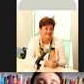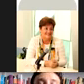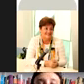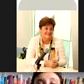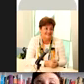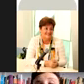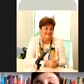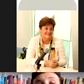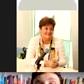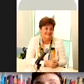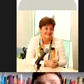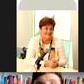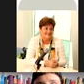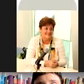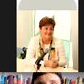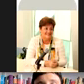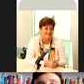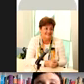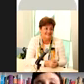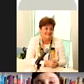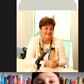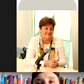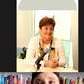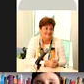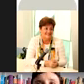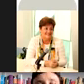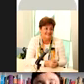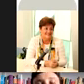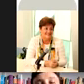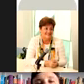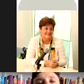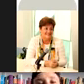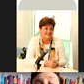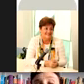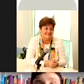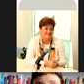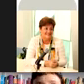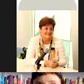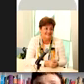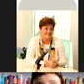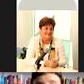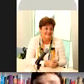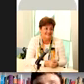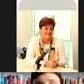empieza a surgir lo que se llama el modelo social de la discapacidad. Este modelo lo que plantea es que la persona puede tener un